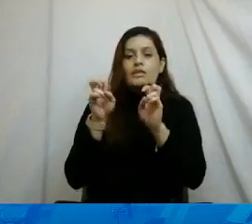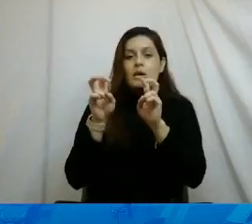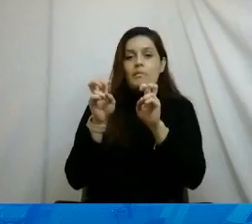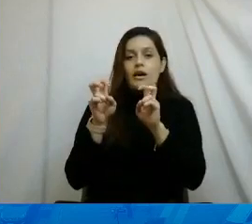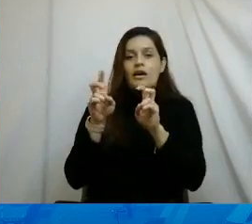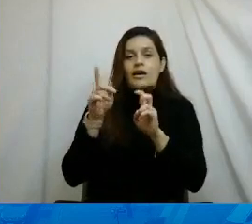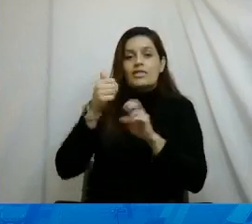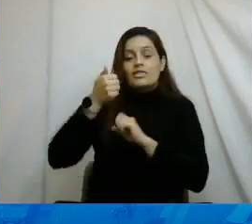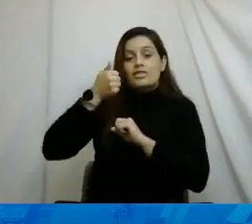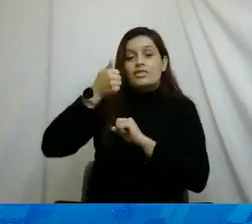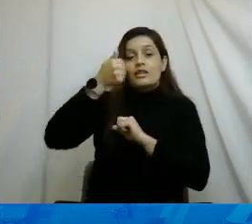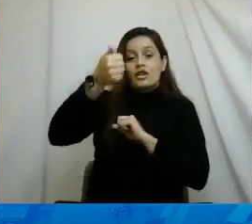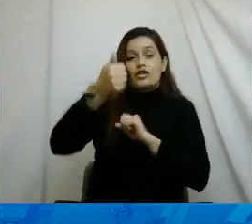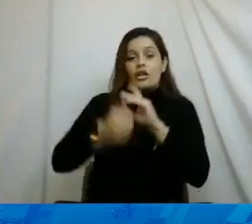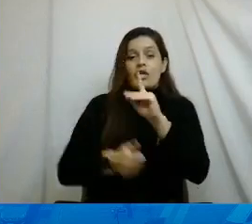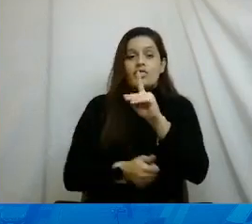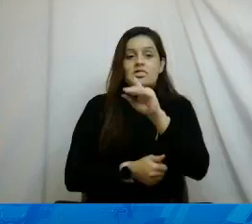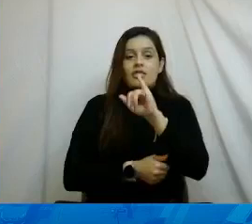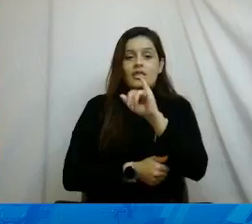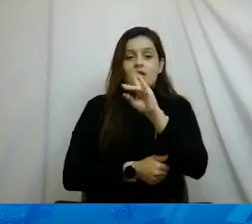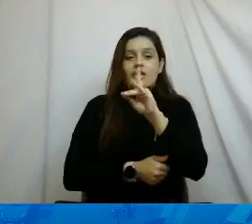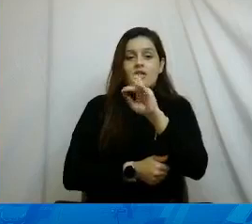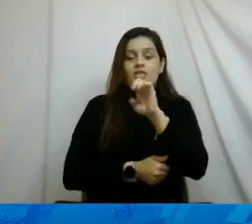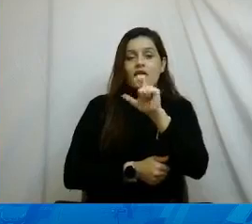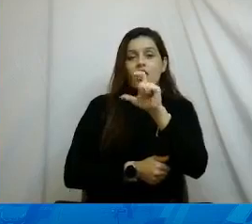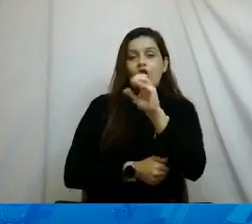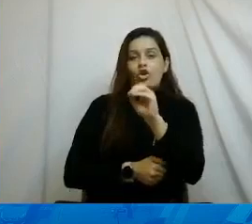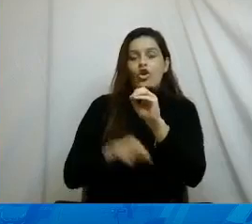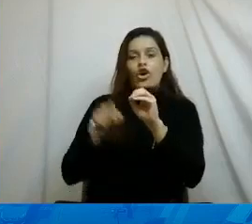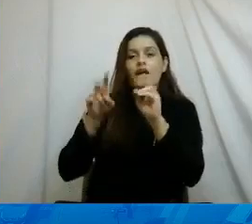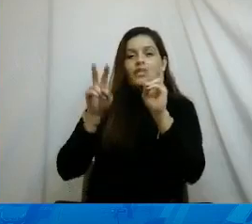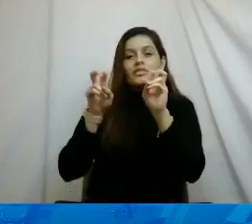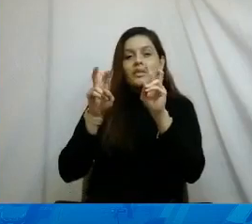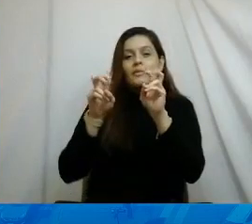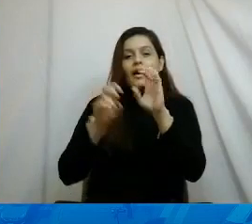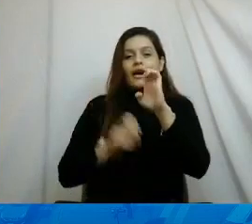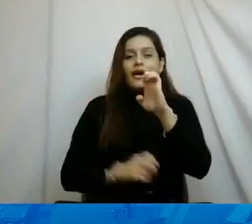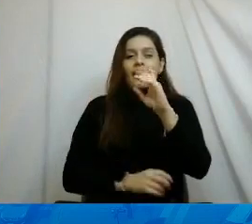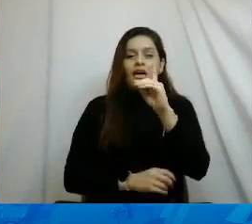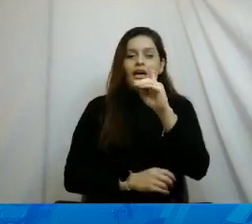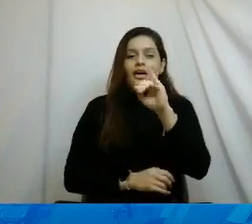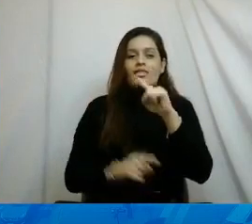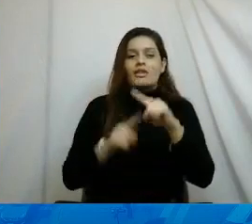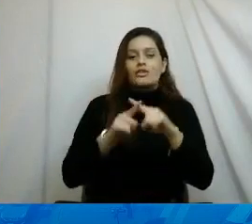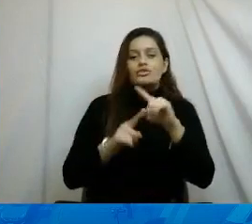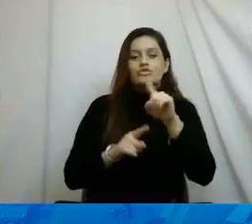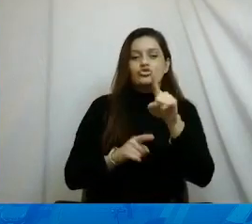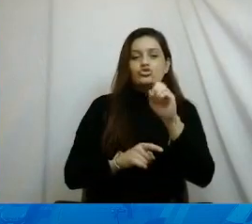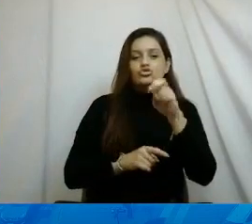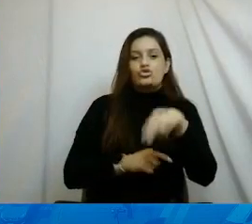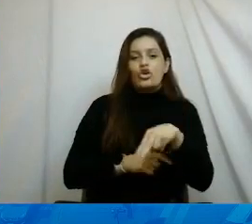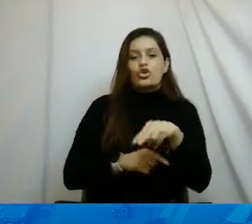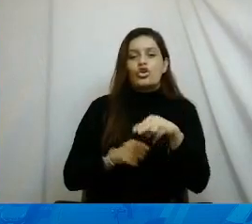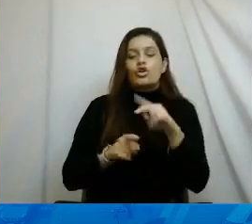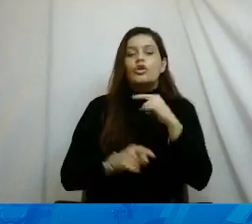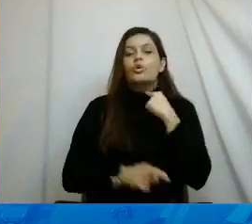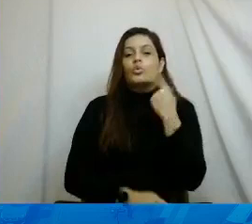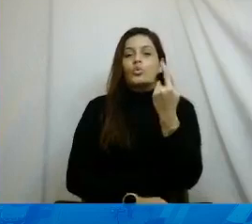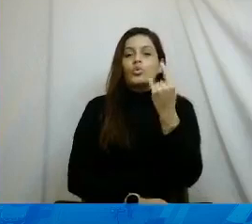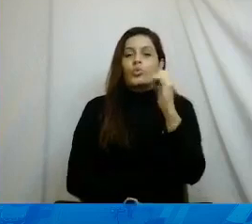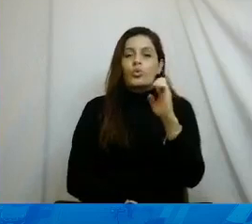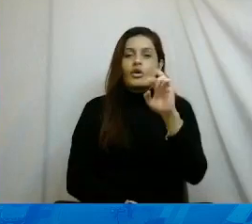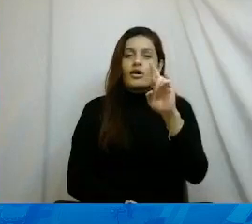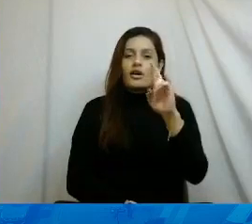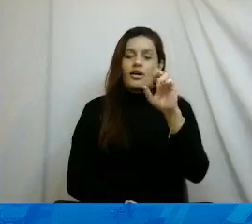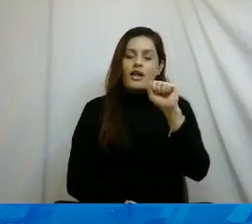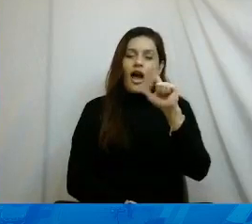directora de Dideco, al caso de Edixon Querales. a propósito de que tiene a su familia en una